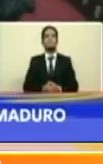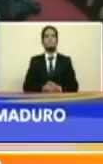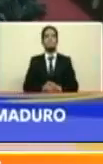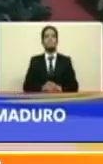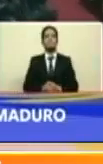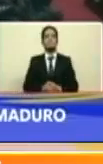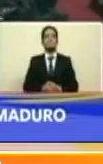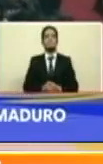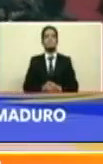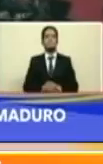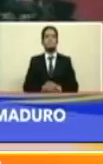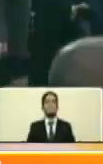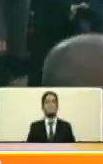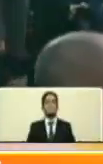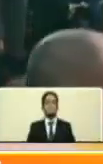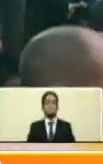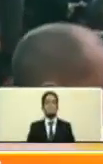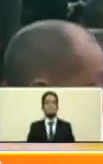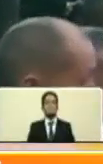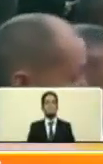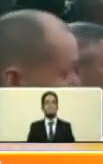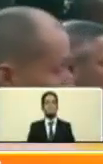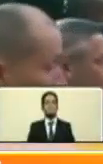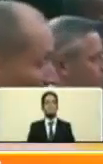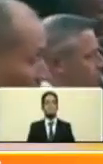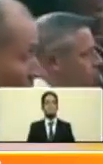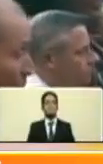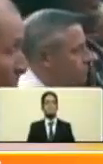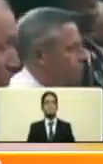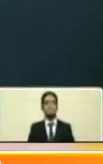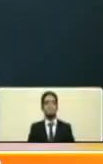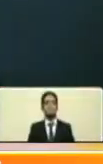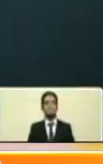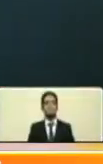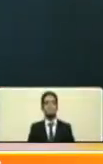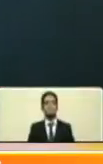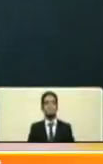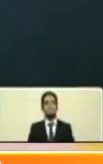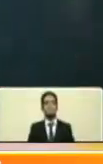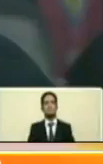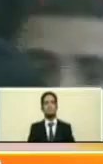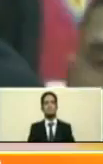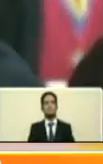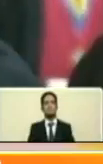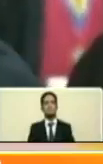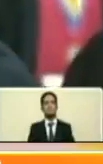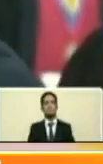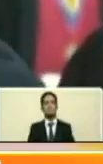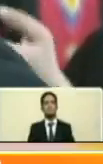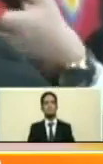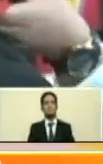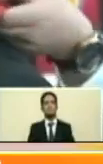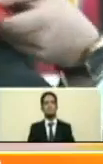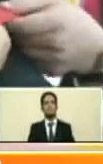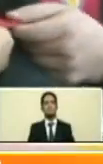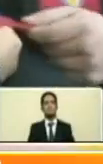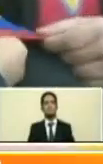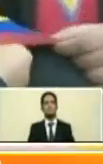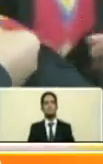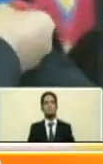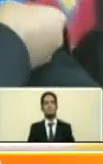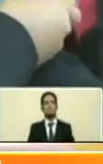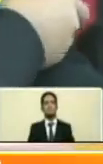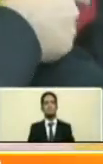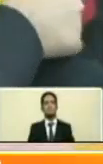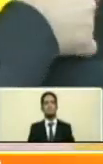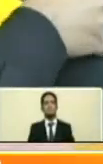si Venezuela va a haber democracia o dictadura, si va a haber libertad o tiranía, si va a ser la tierra de Bolívar una patria libre y